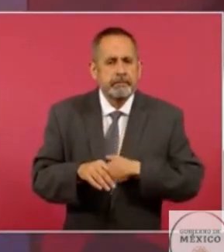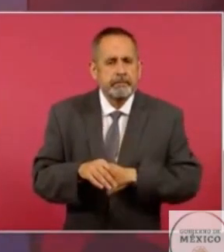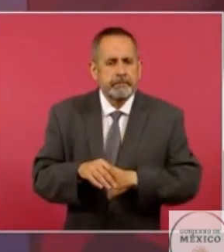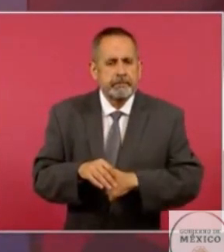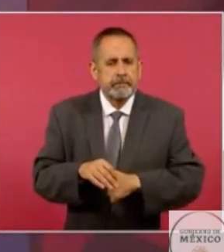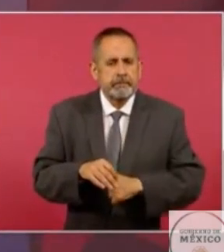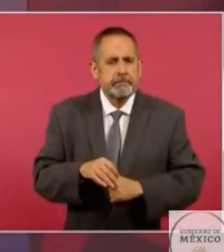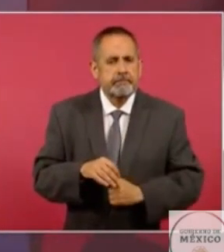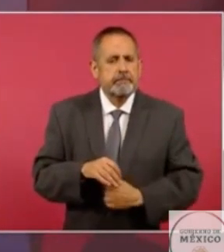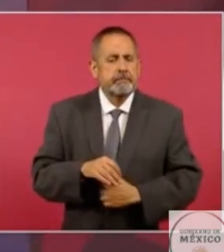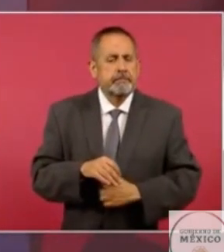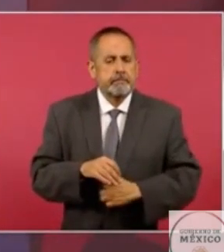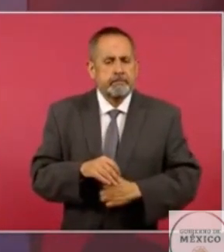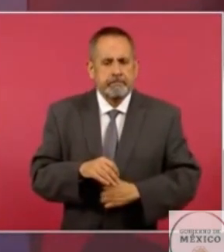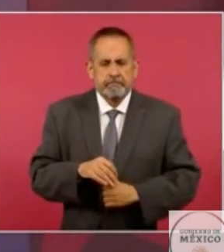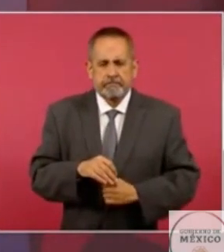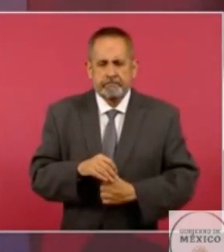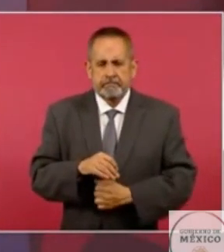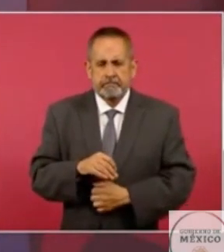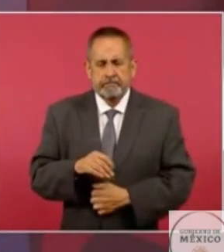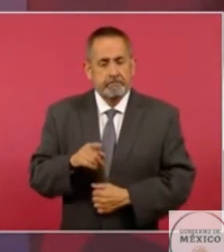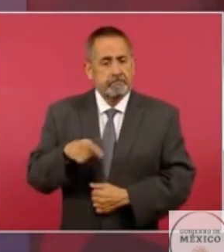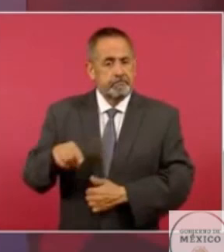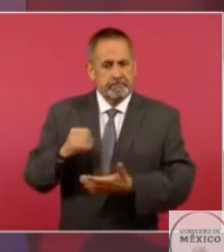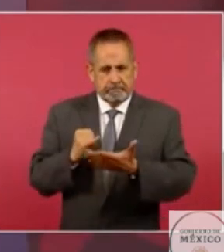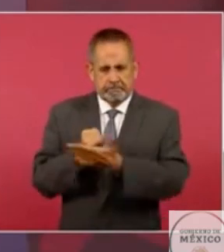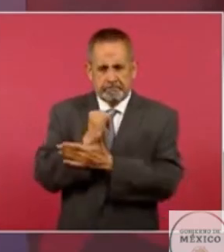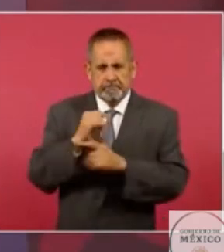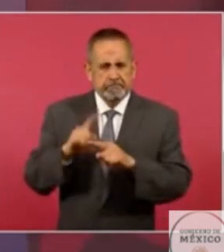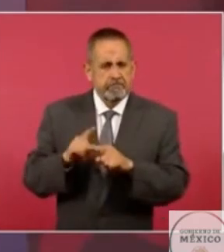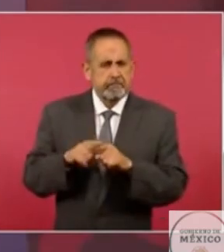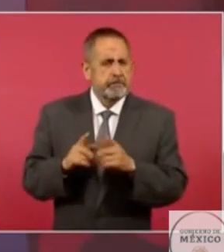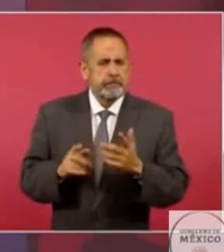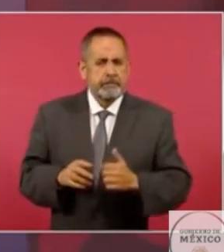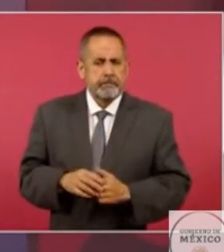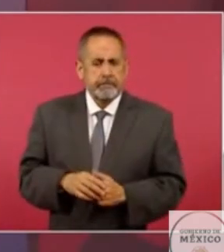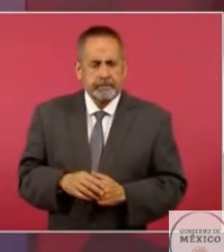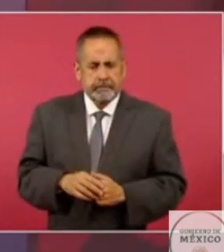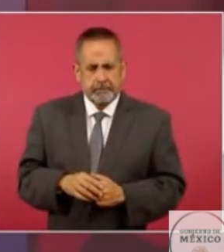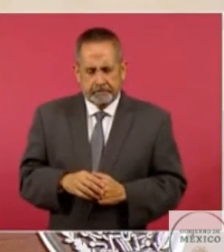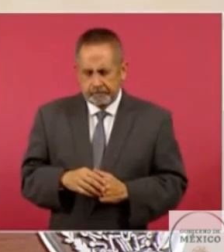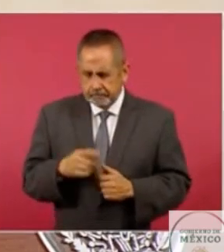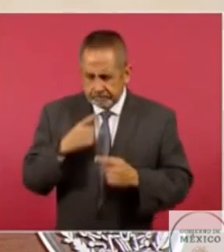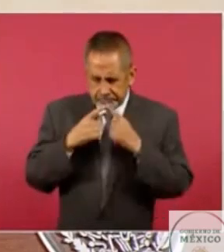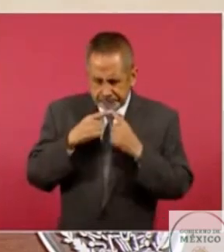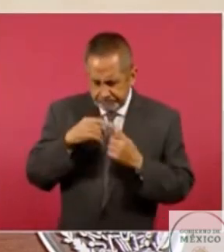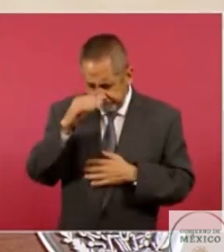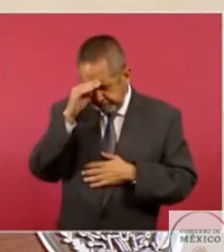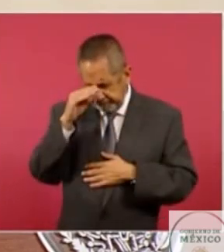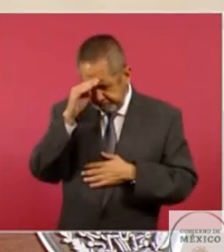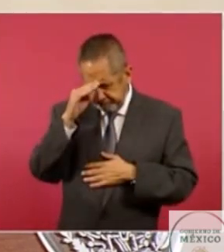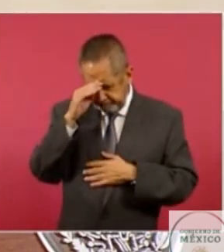fue una decisión que se tomó y se cuidó mucho